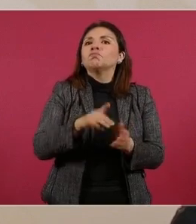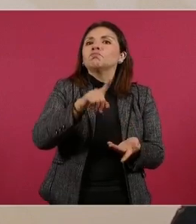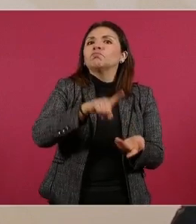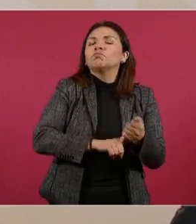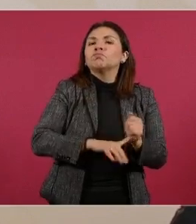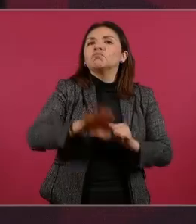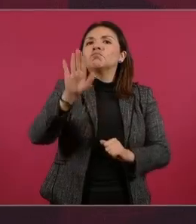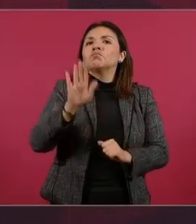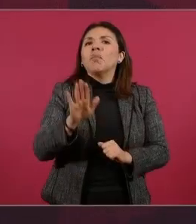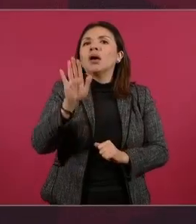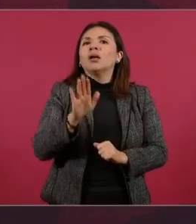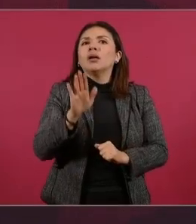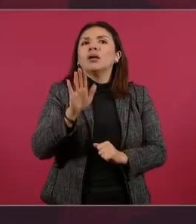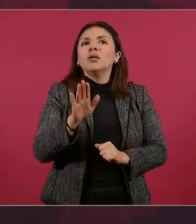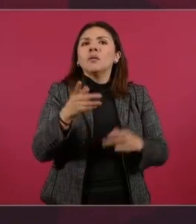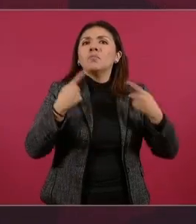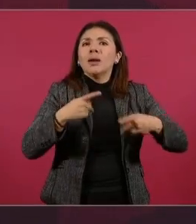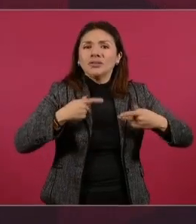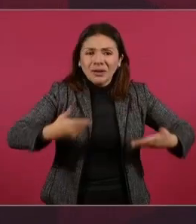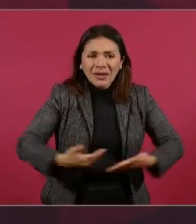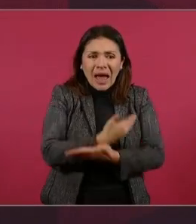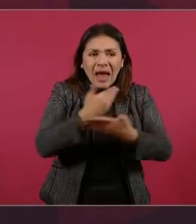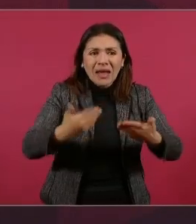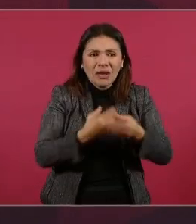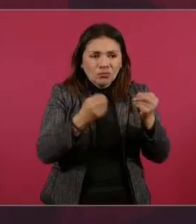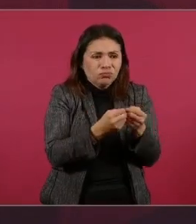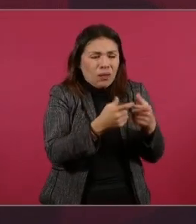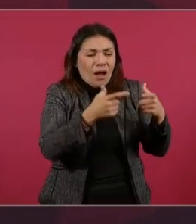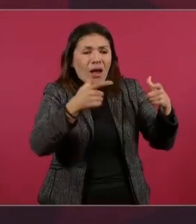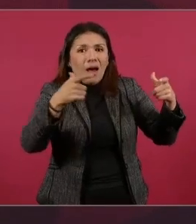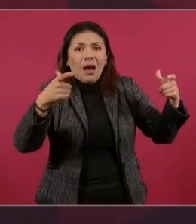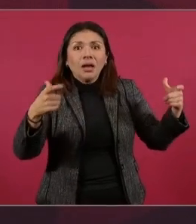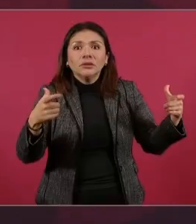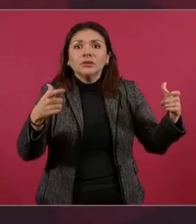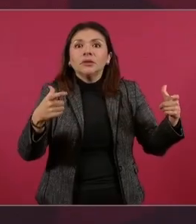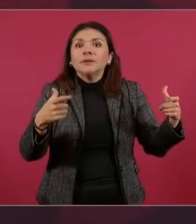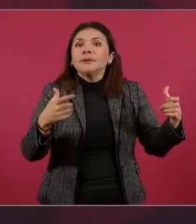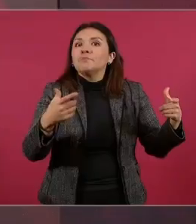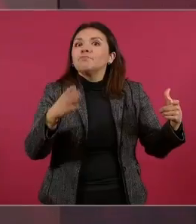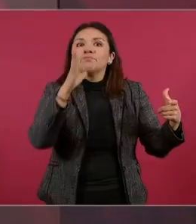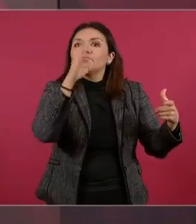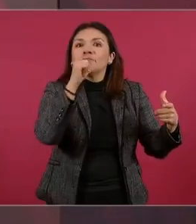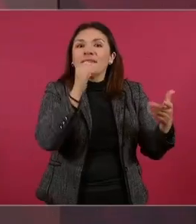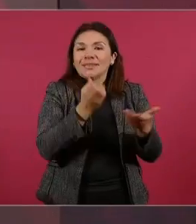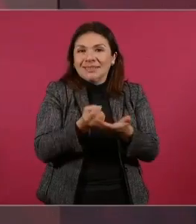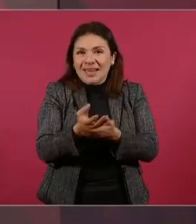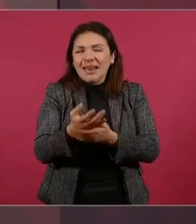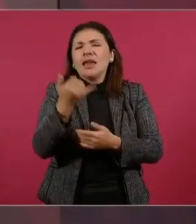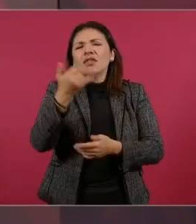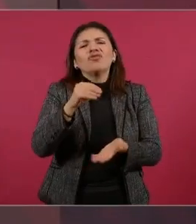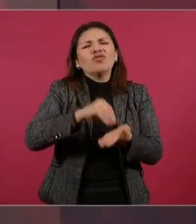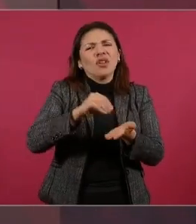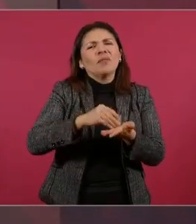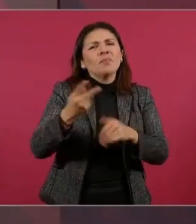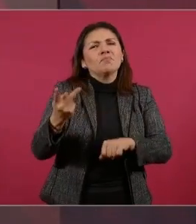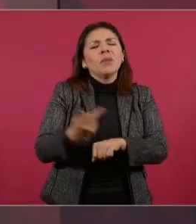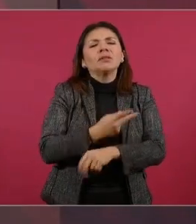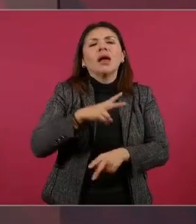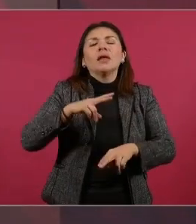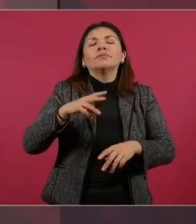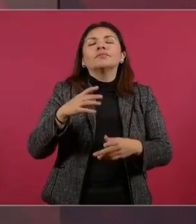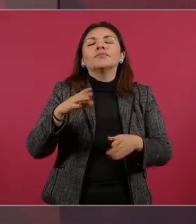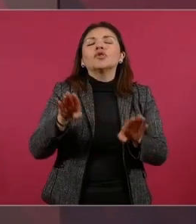porque creció mucho la población y pasa Todavía en